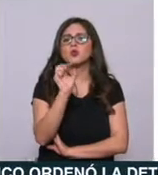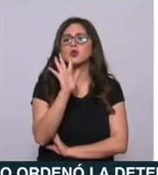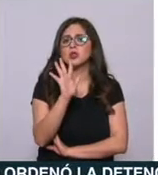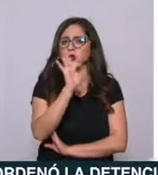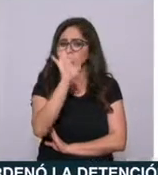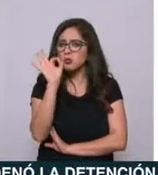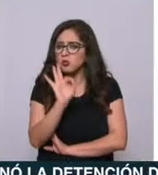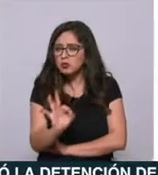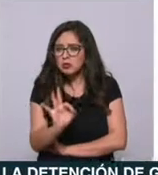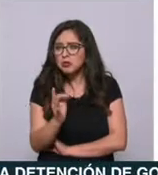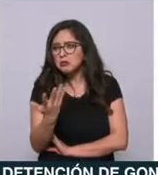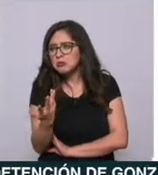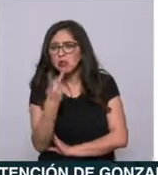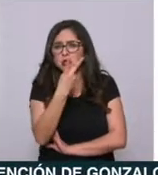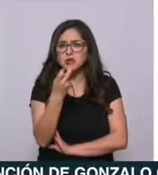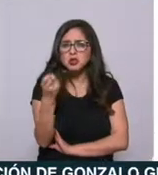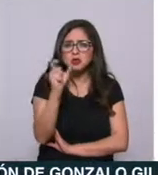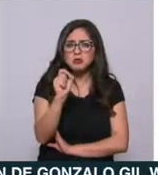sea,